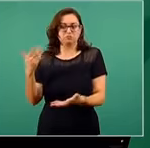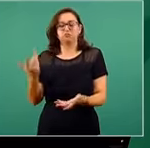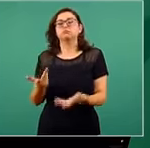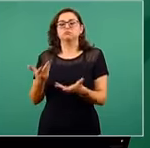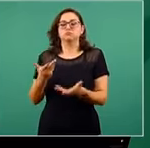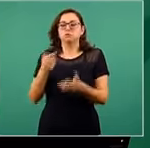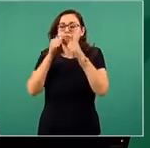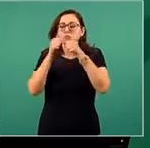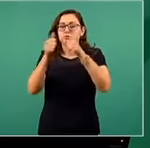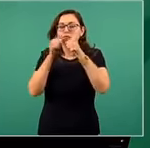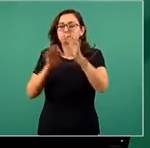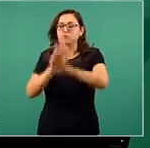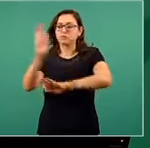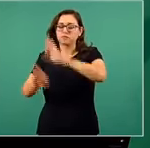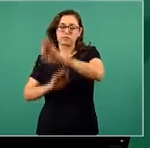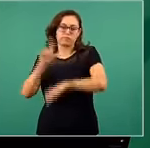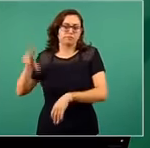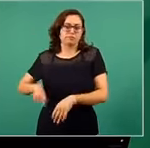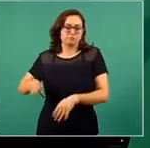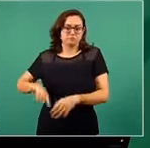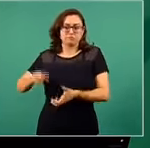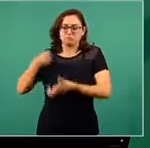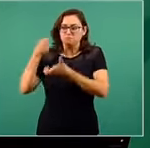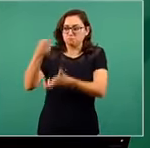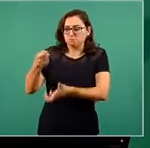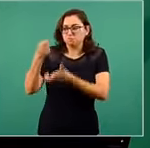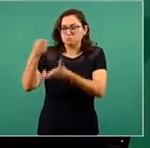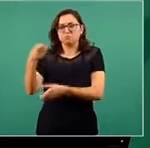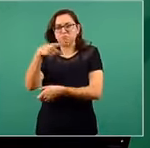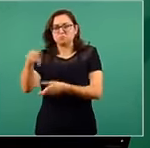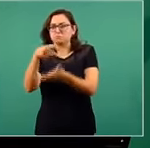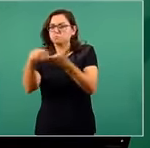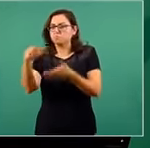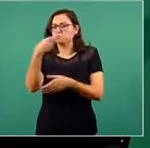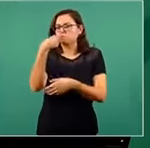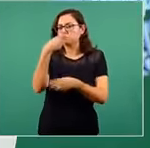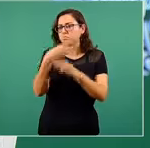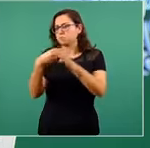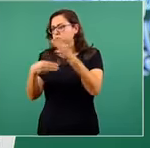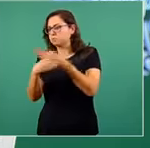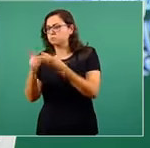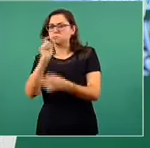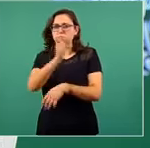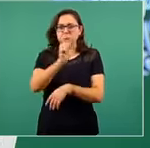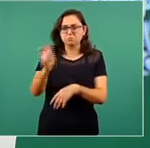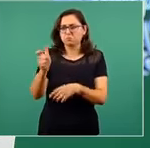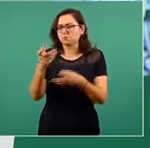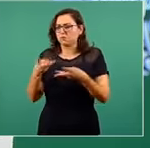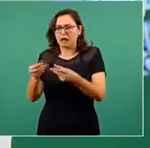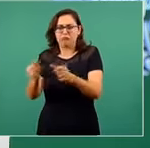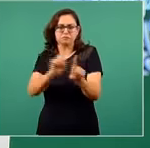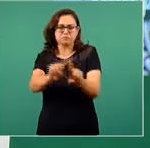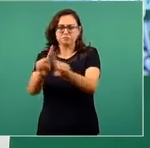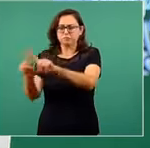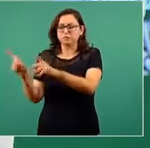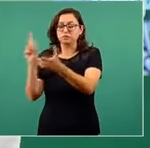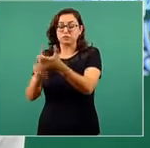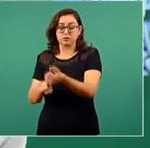daban los servicios y recibían presupuesto para operar, comprar insumos, pagar las nóminas, equipar, etcétera, etcétera.